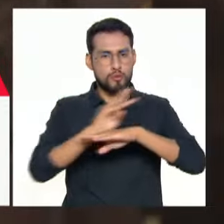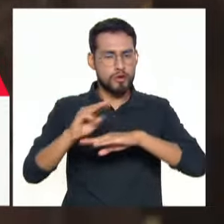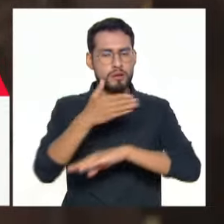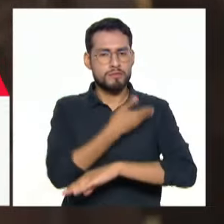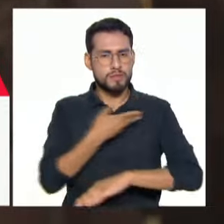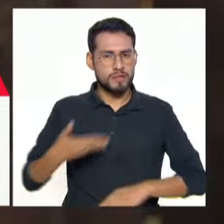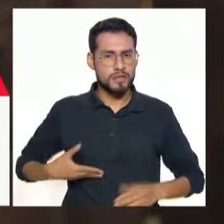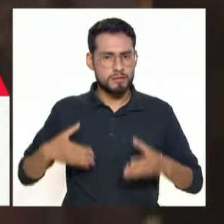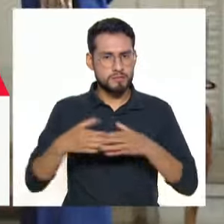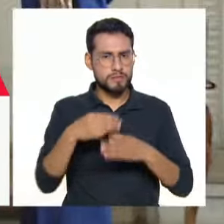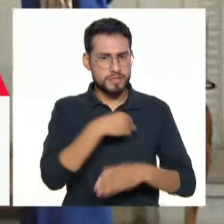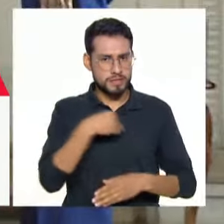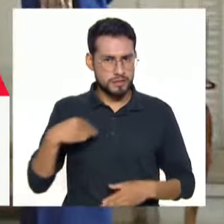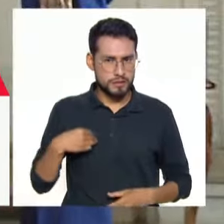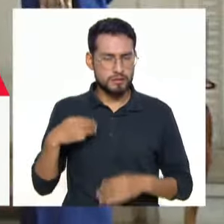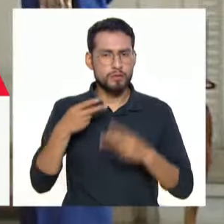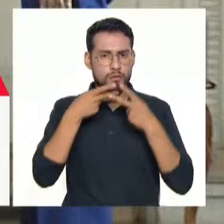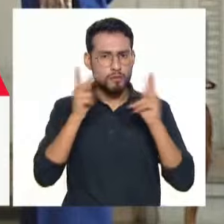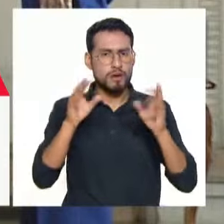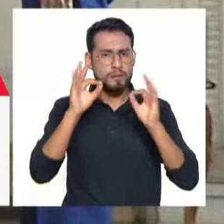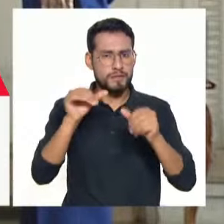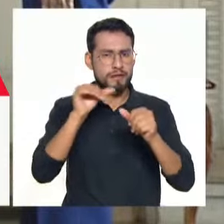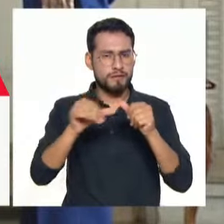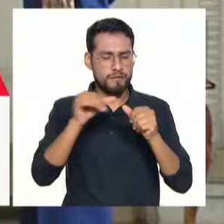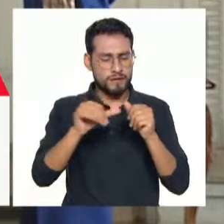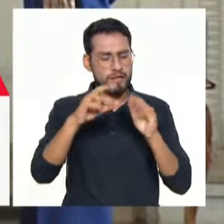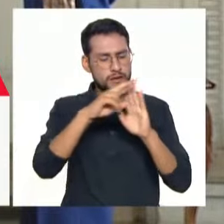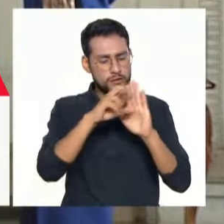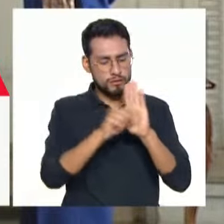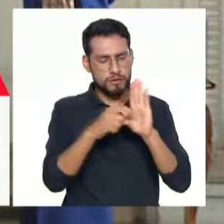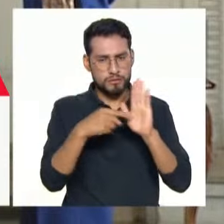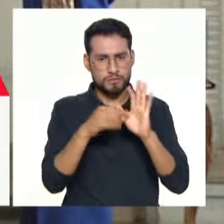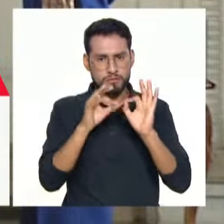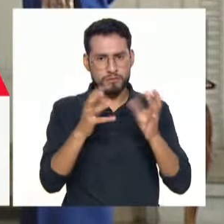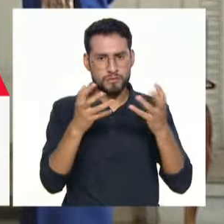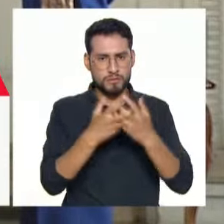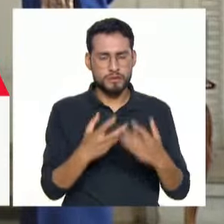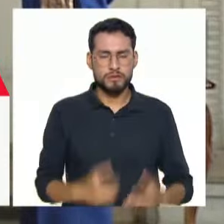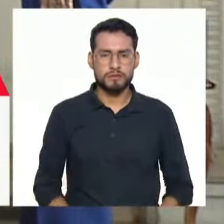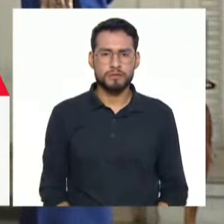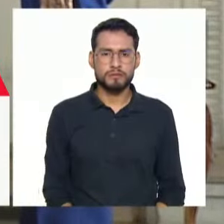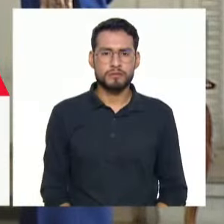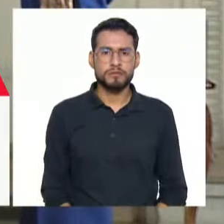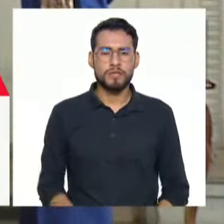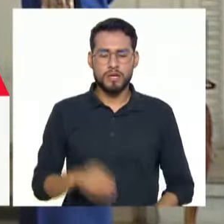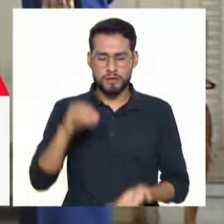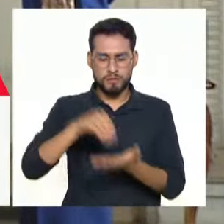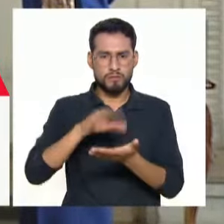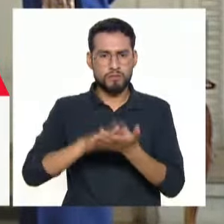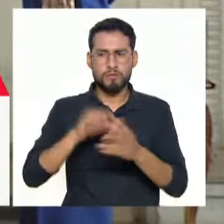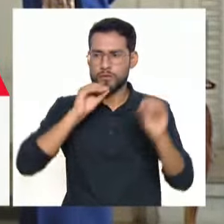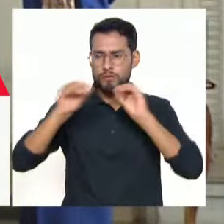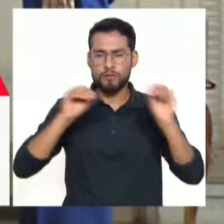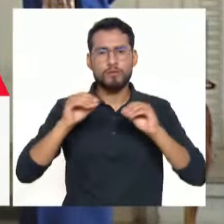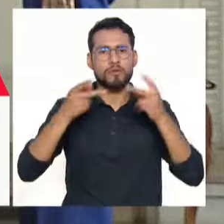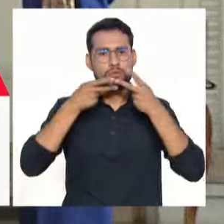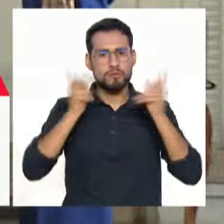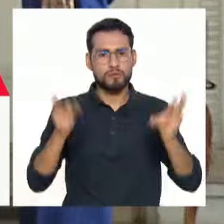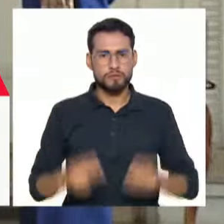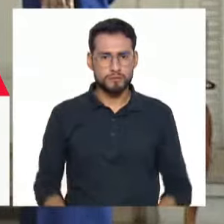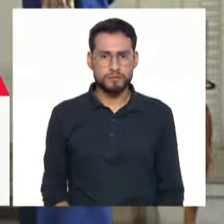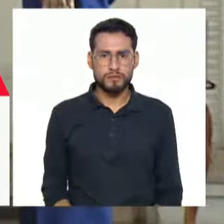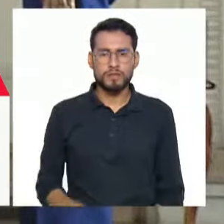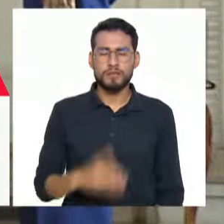de la Presidencia del Consejo de Ministros en la misma fecha de publicación de la presente Resolución Suprema. Regístrese, comuníquese y